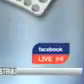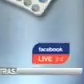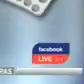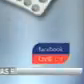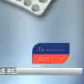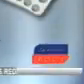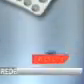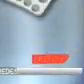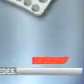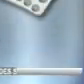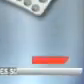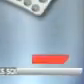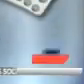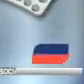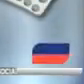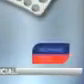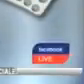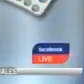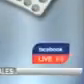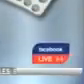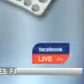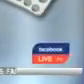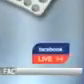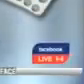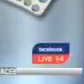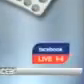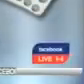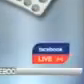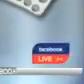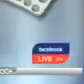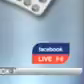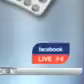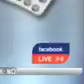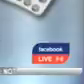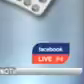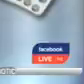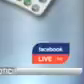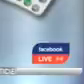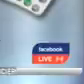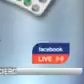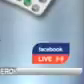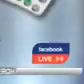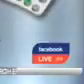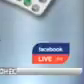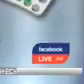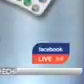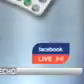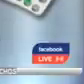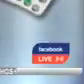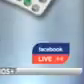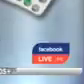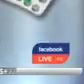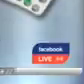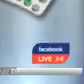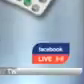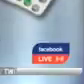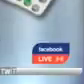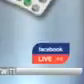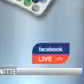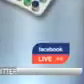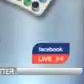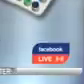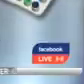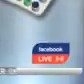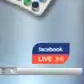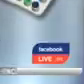ya de intrascendencia el que podría jugar en este caso la oposición política, considerando la nueva distribución y la nueva correlación de fuerzas